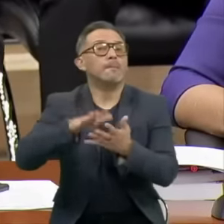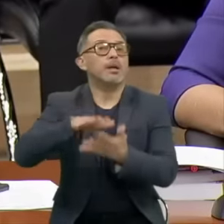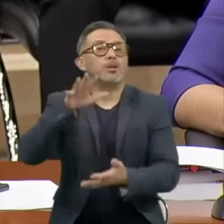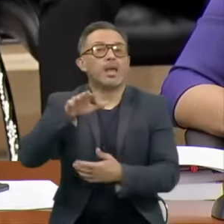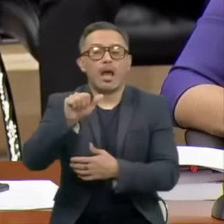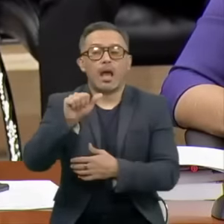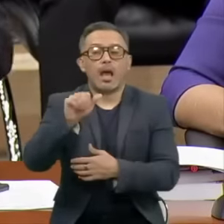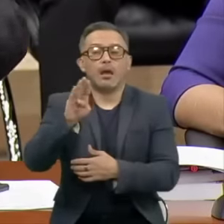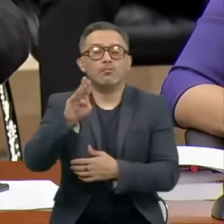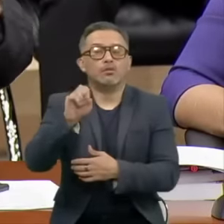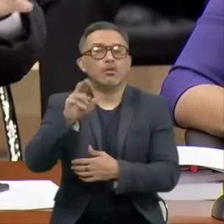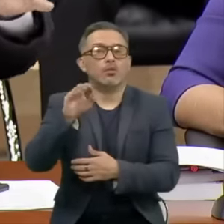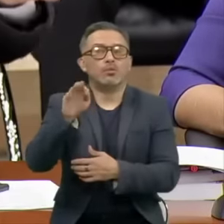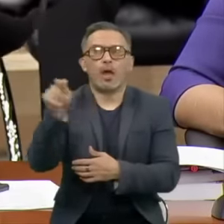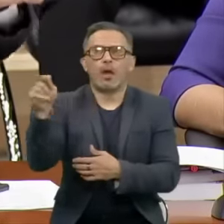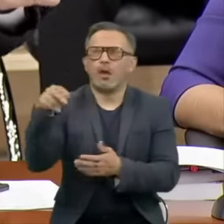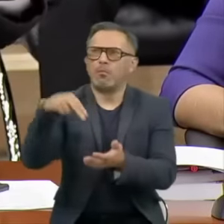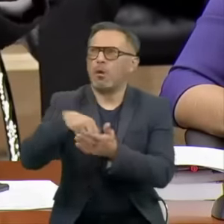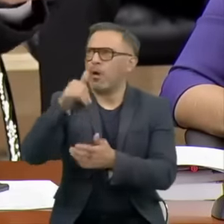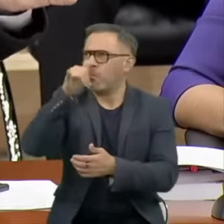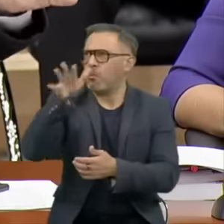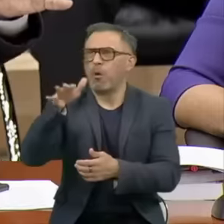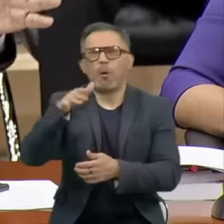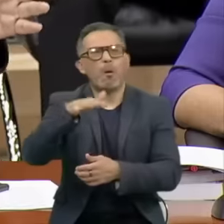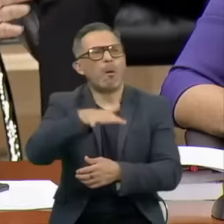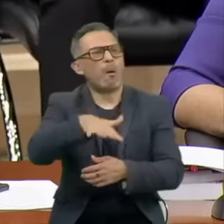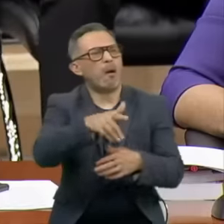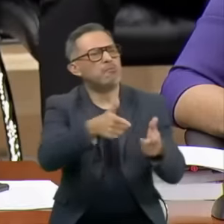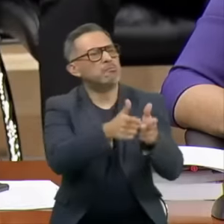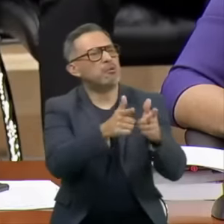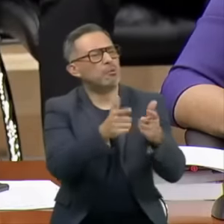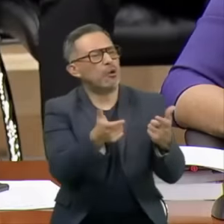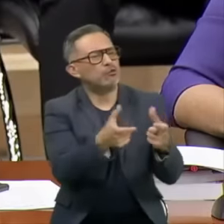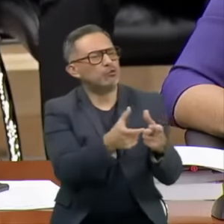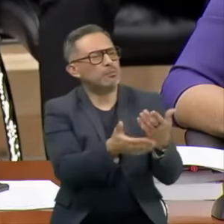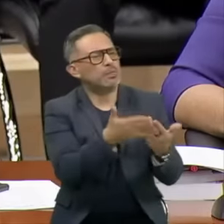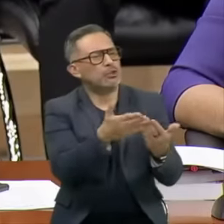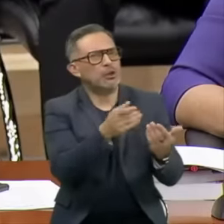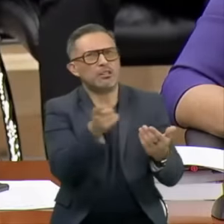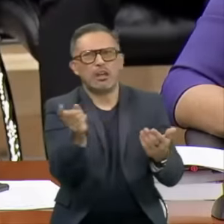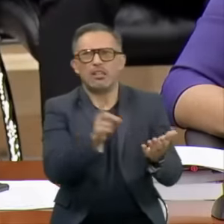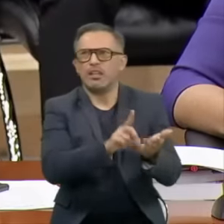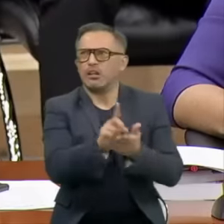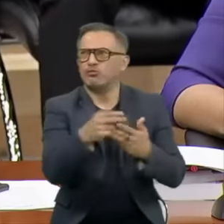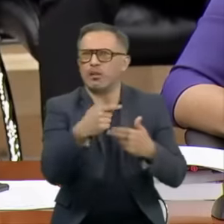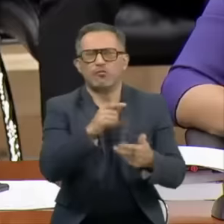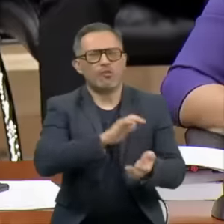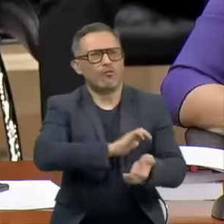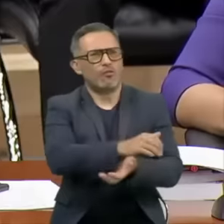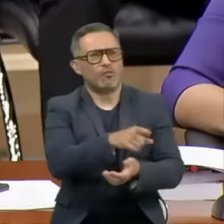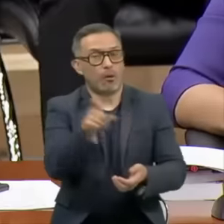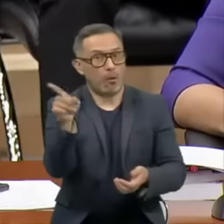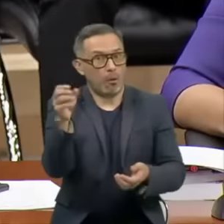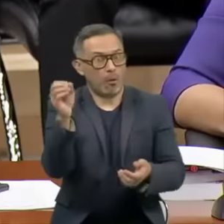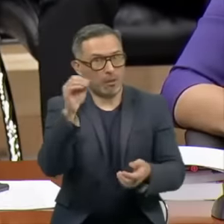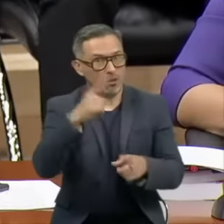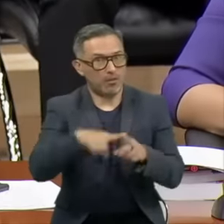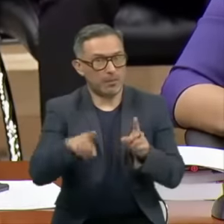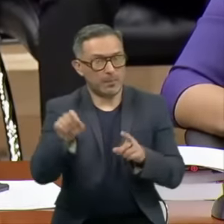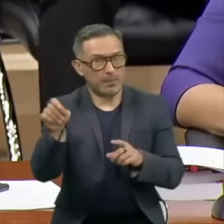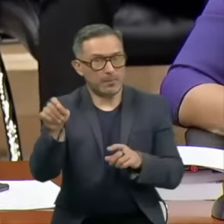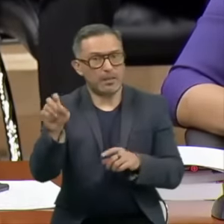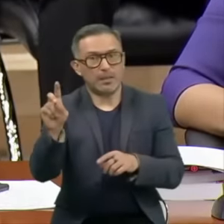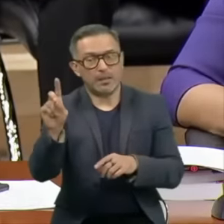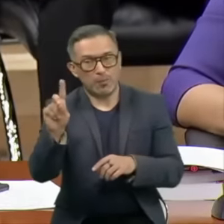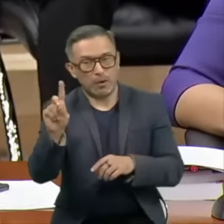parado a decir, oigan, están violando los derechos de las minorías. Bueno, ni siquiera permiten pluralidad. El Partido Demócrata y Republicano son